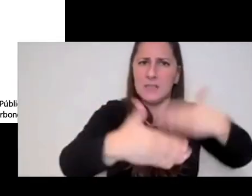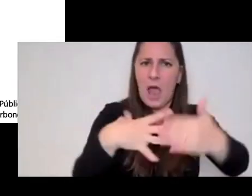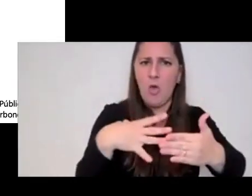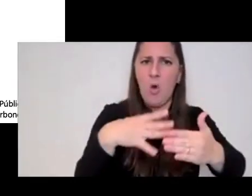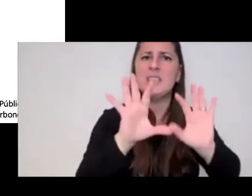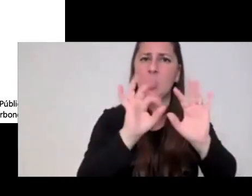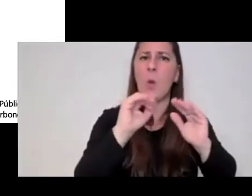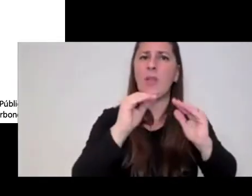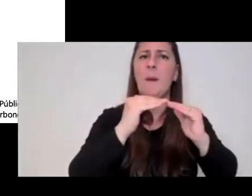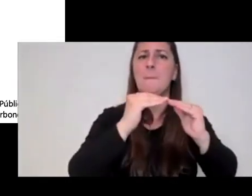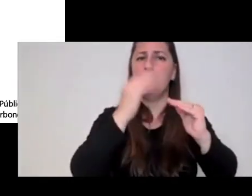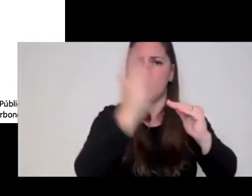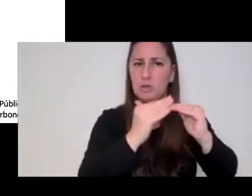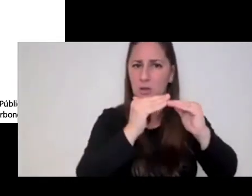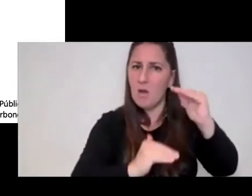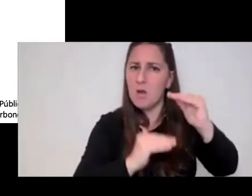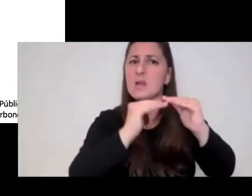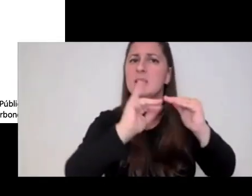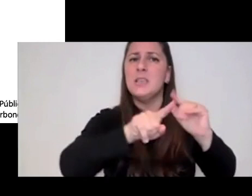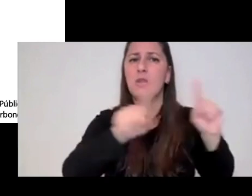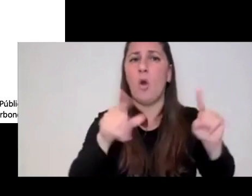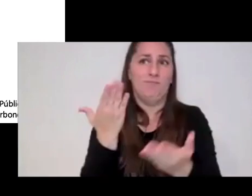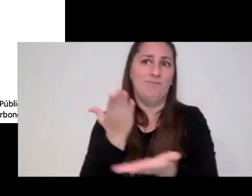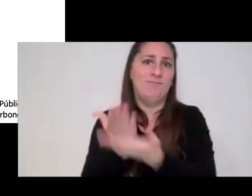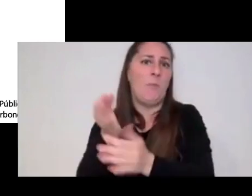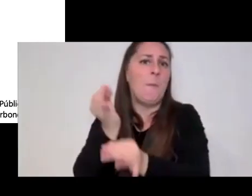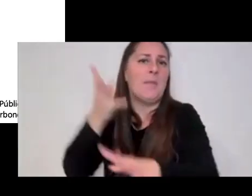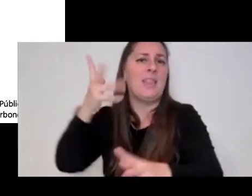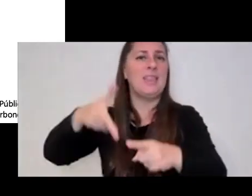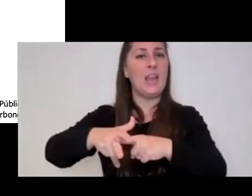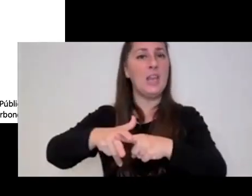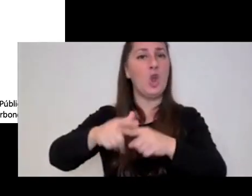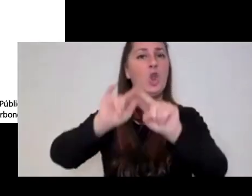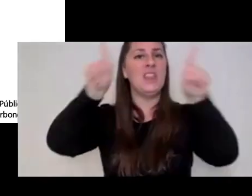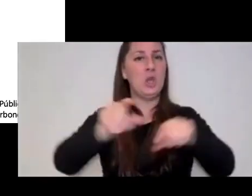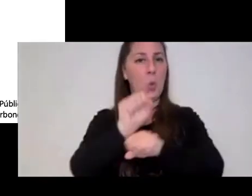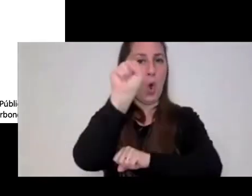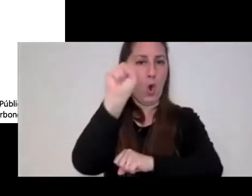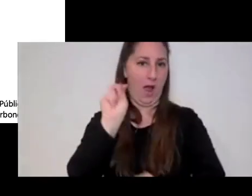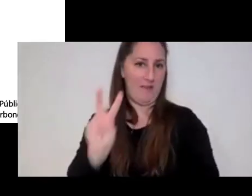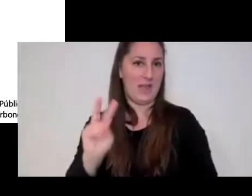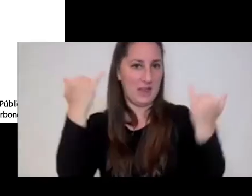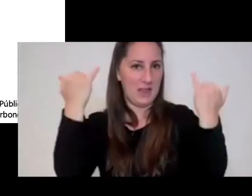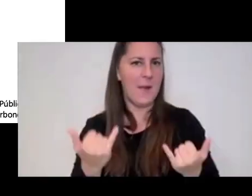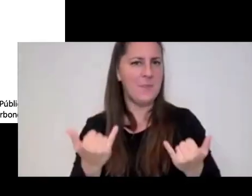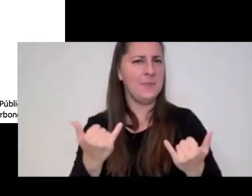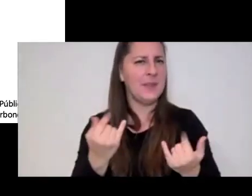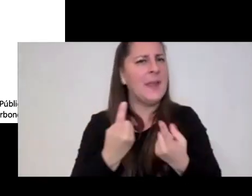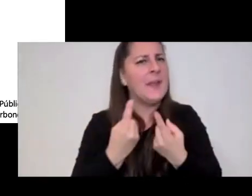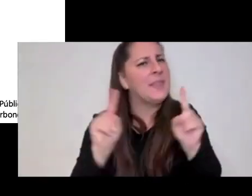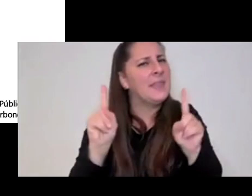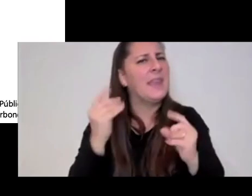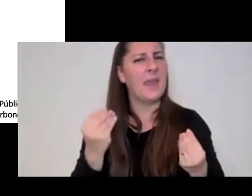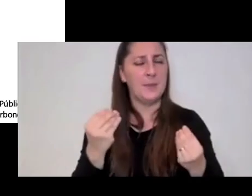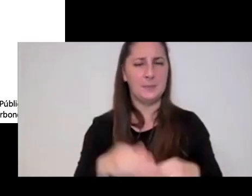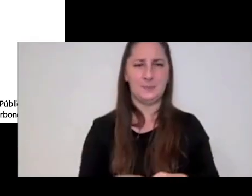¿A quién otra persona pedírselo que un técnico con título habilitante? Ahora, la particularidad es que en ningún lugar la